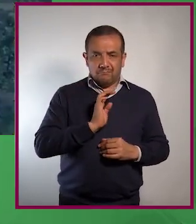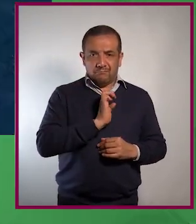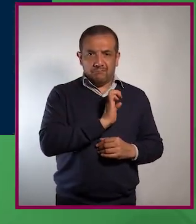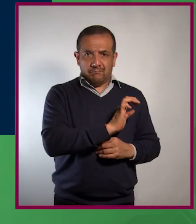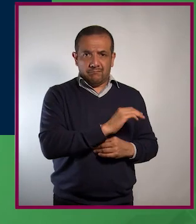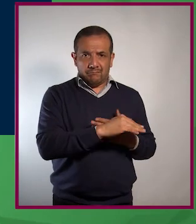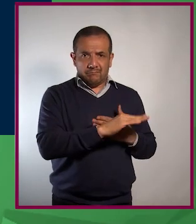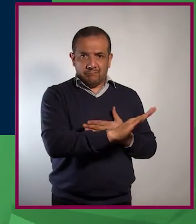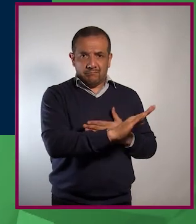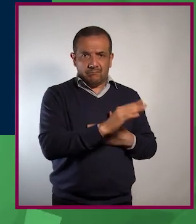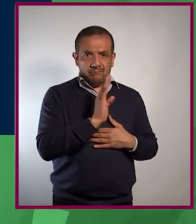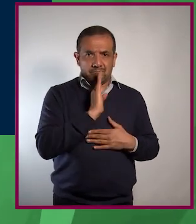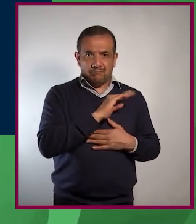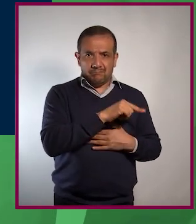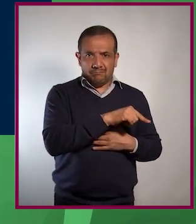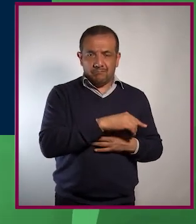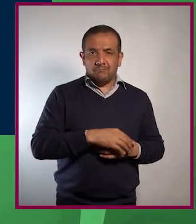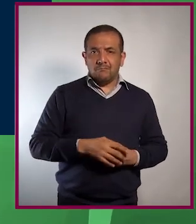malo.